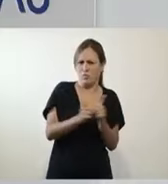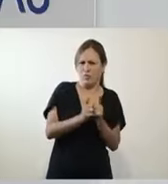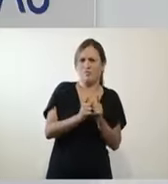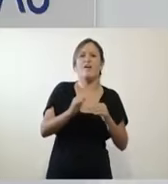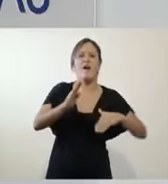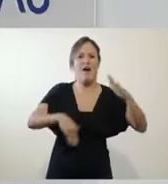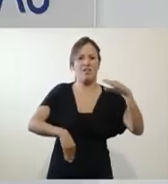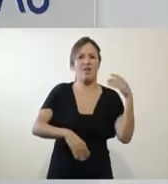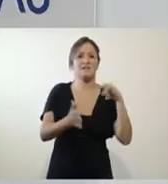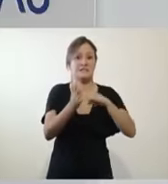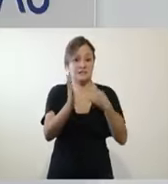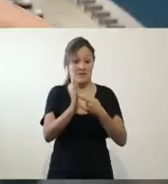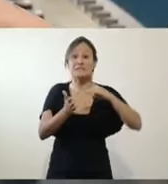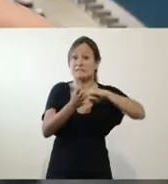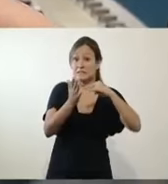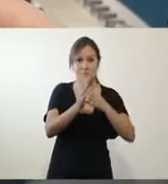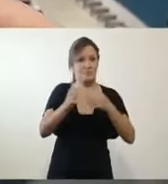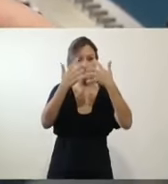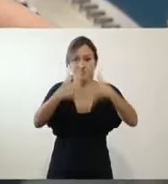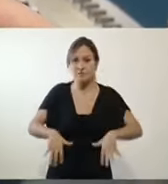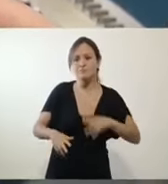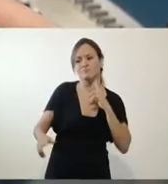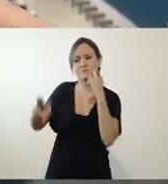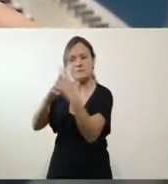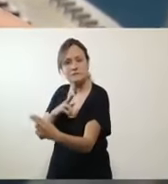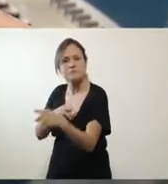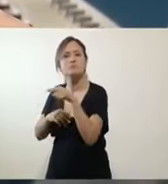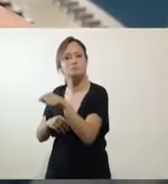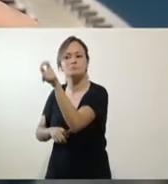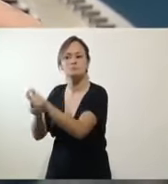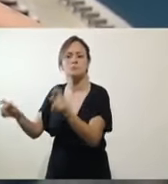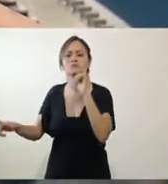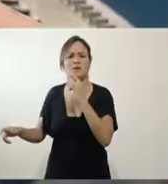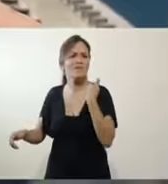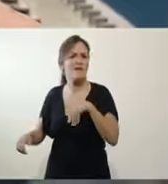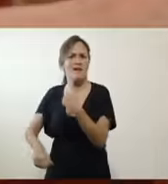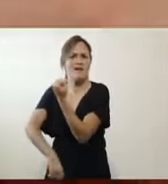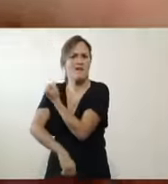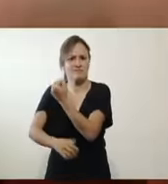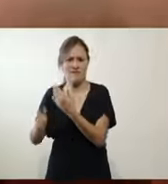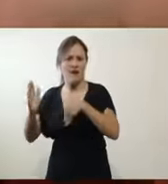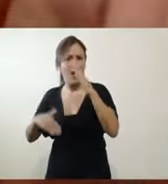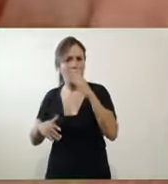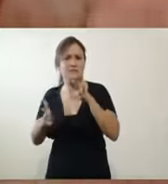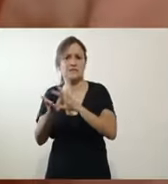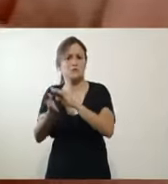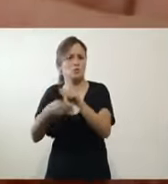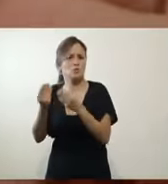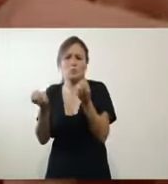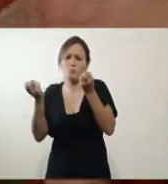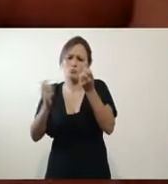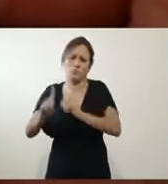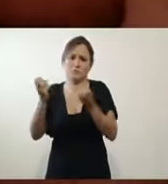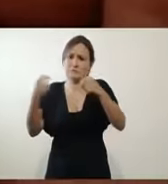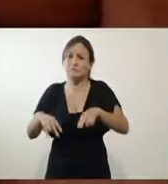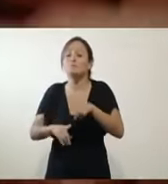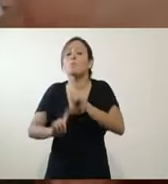sistema. Sobre la marcha el propio sistema le contesta y ellos ya están dados de alta y pueden usar el servicio sin problema. El problema que tenemos ahí es que la